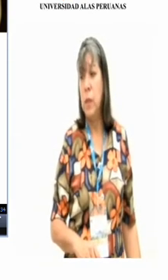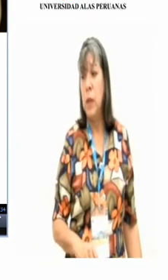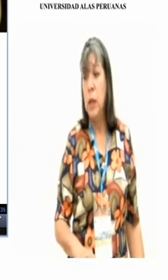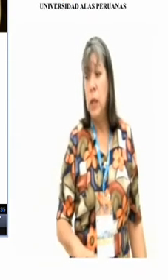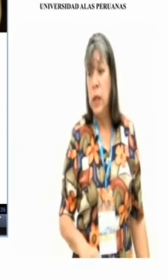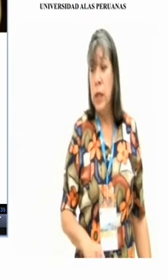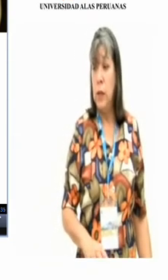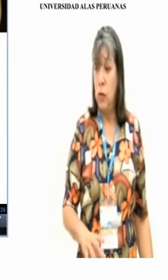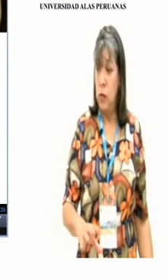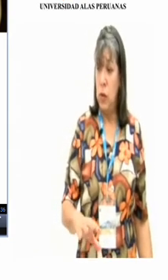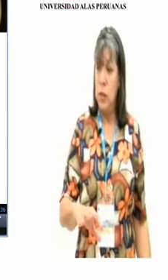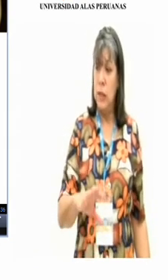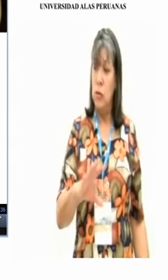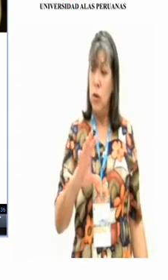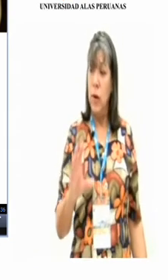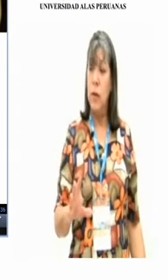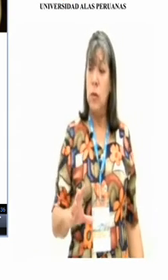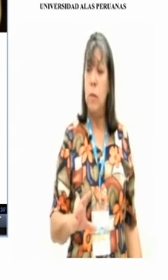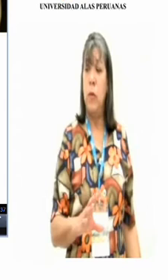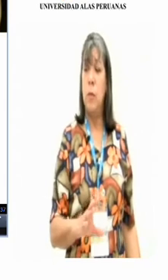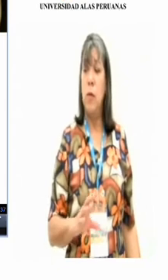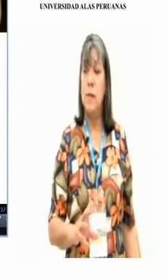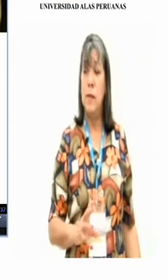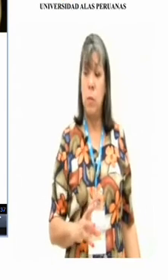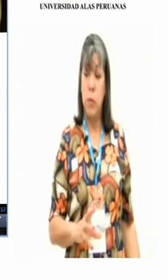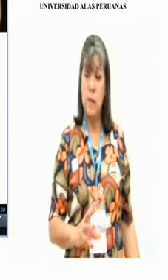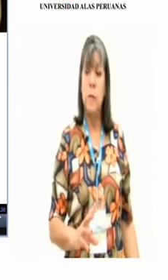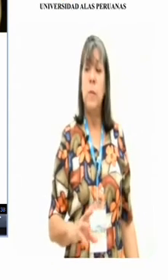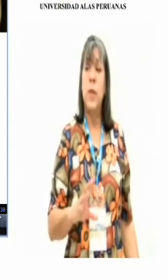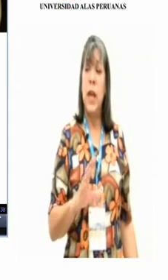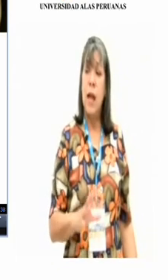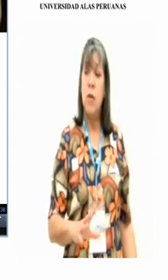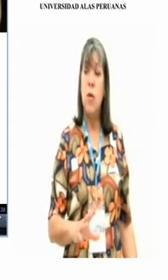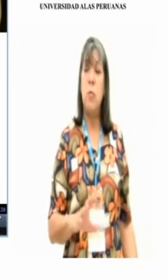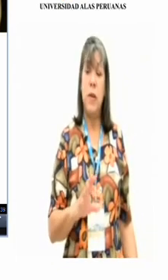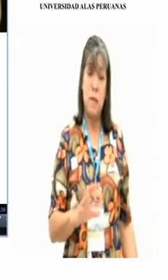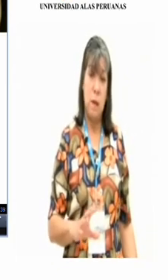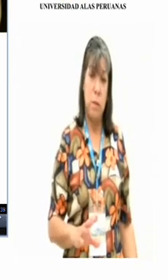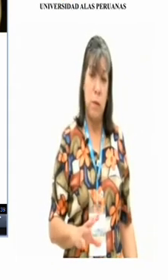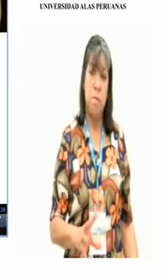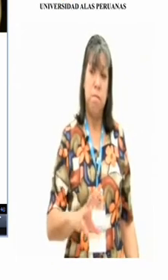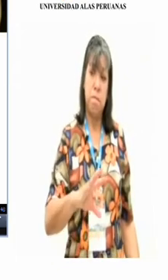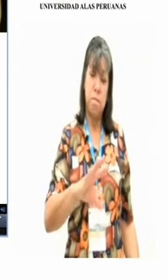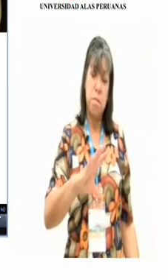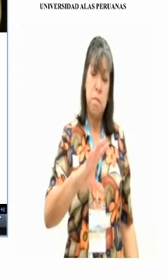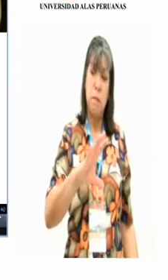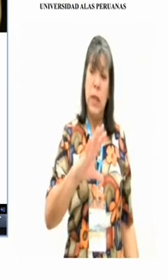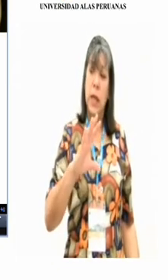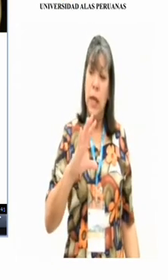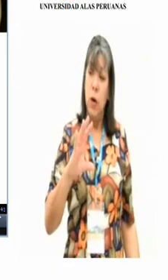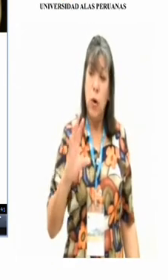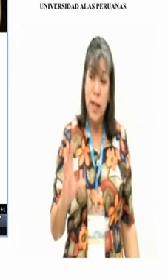beneficios. Entonces, en todo esto podemos decir pues que hay unos principios